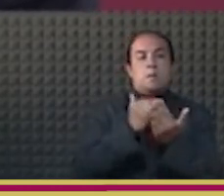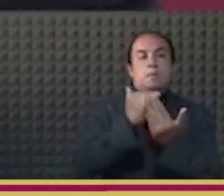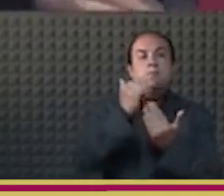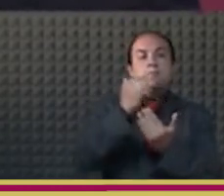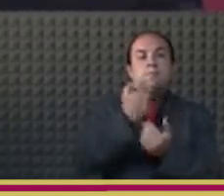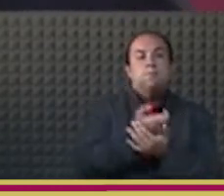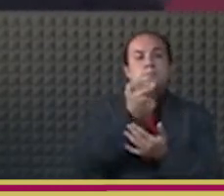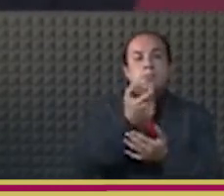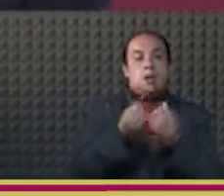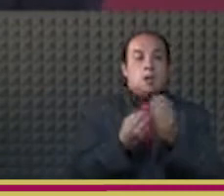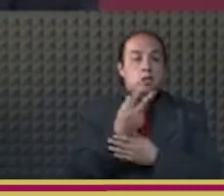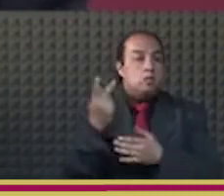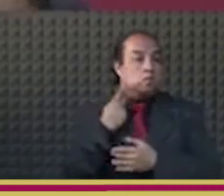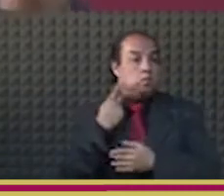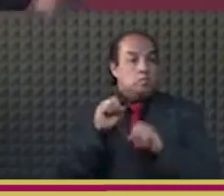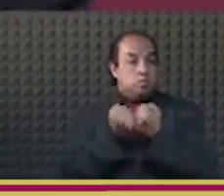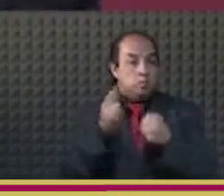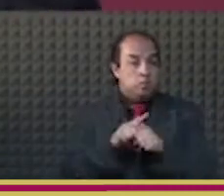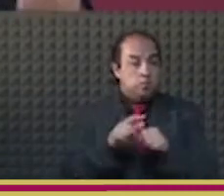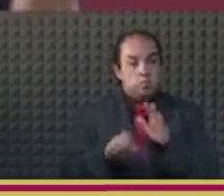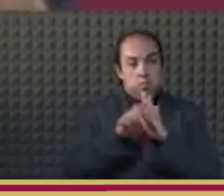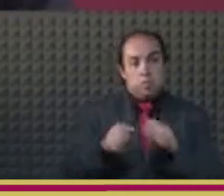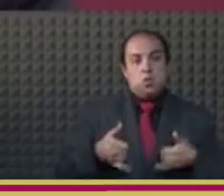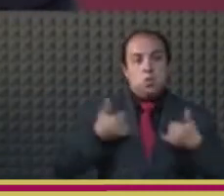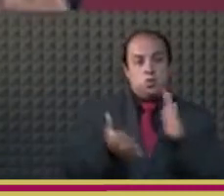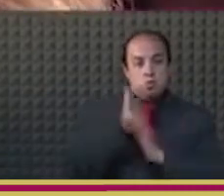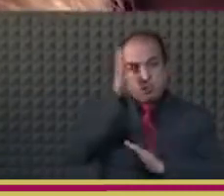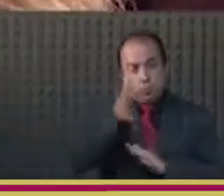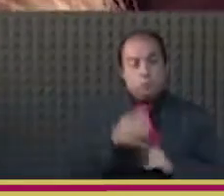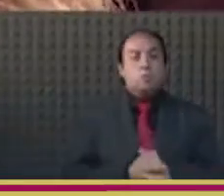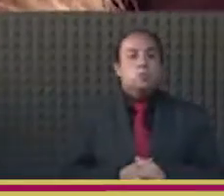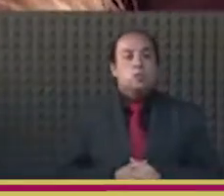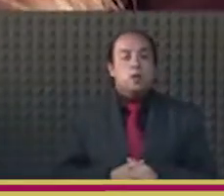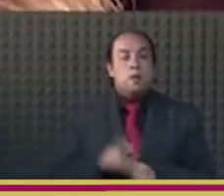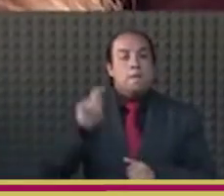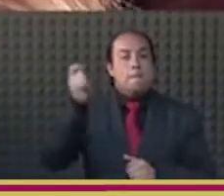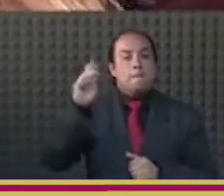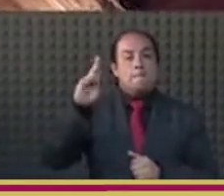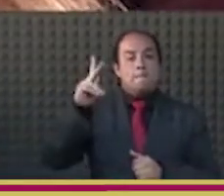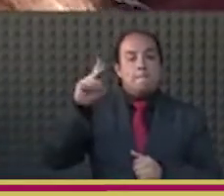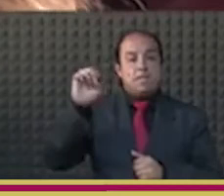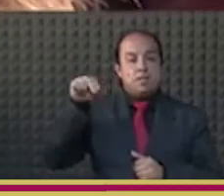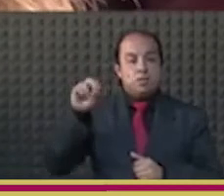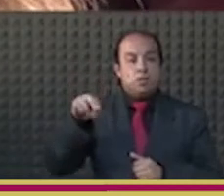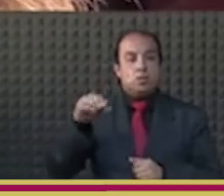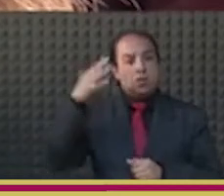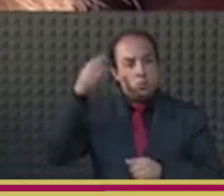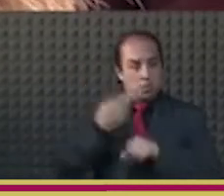con las nuevas políticas sociales como Jóvenes Construyendo el Futuro, como la pensión de adultos mayores y muchas